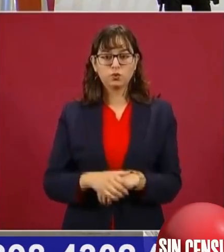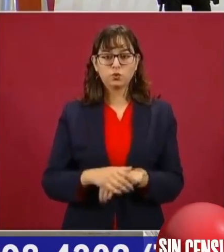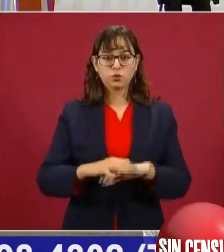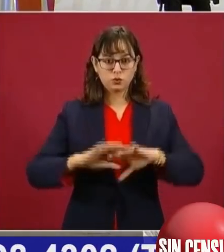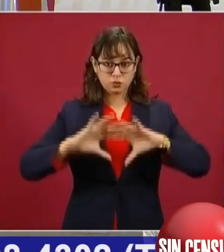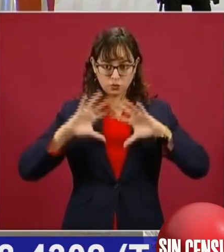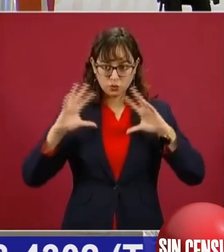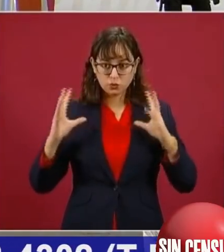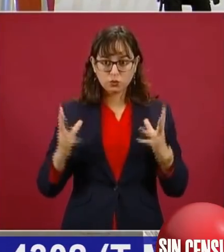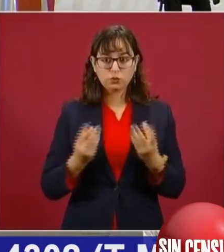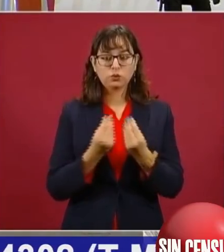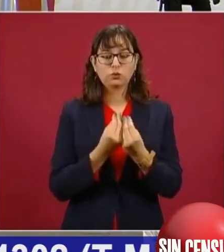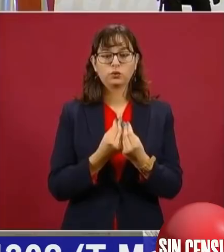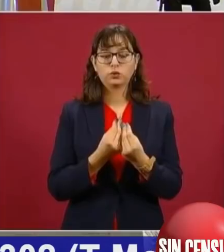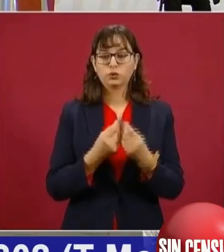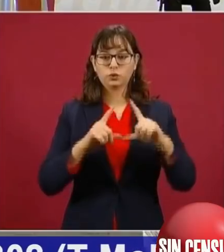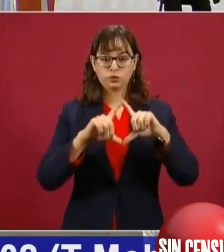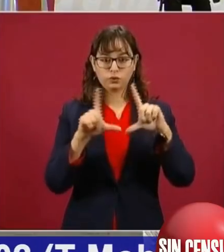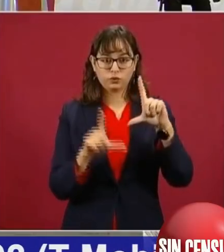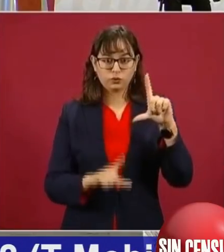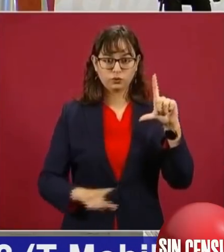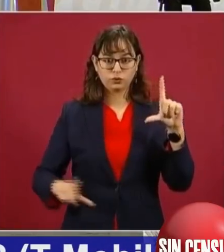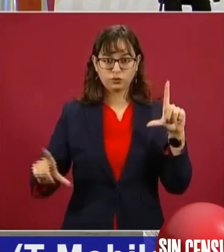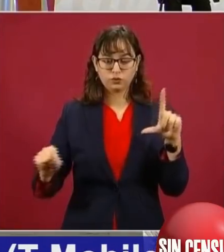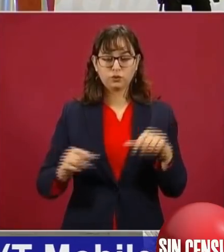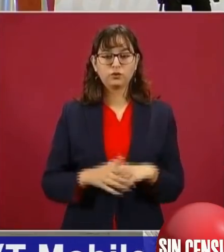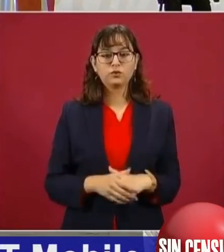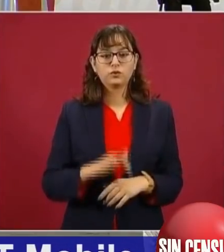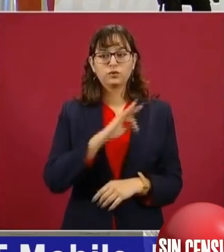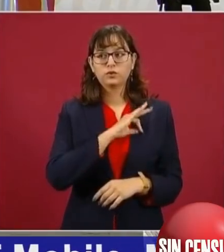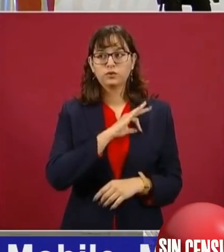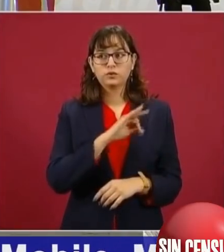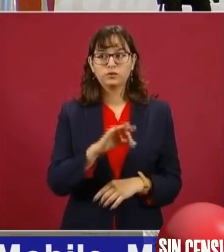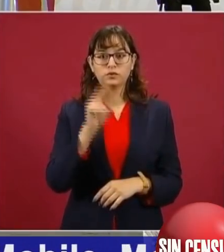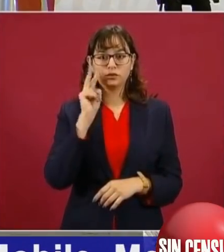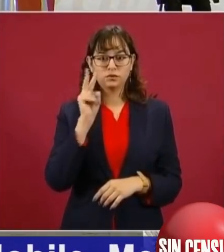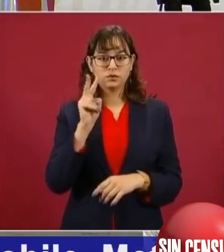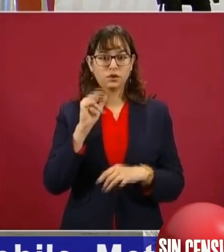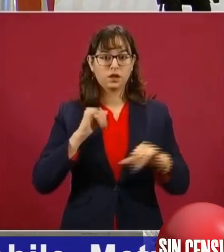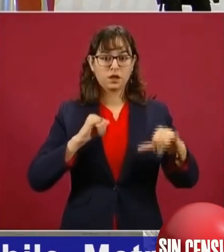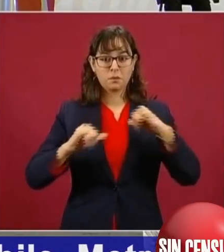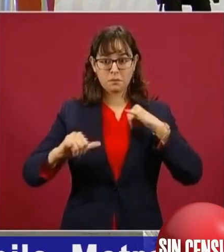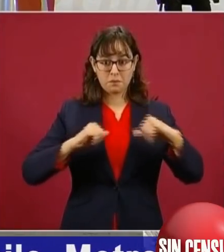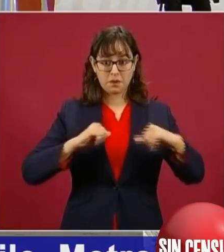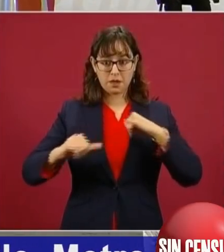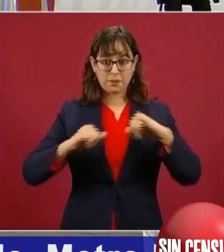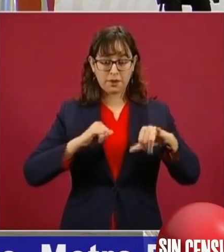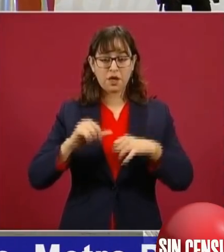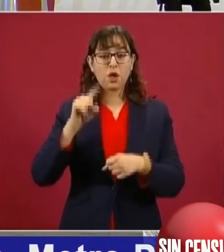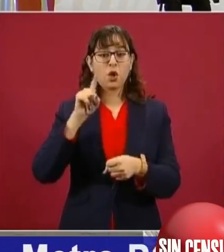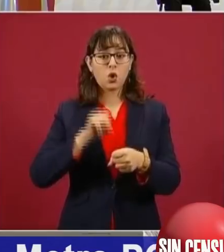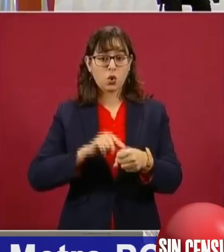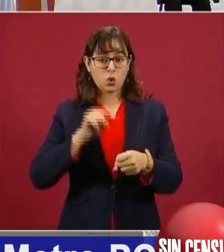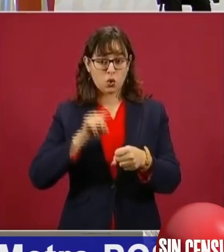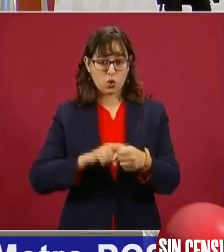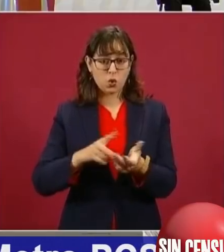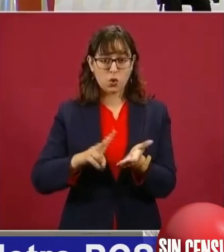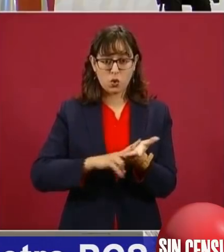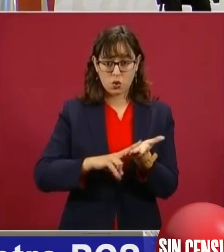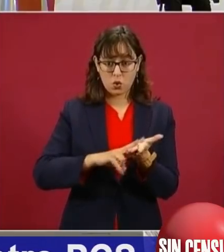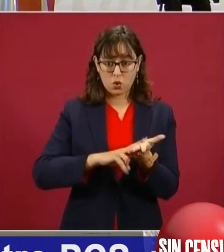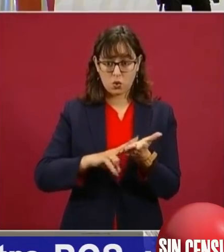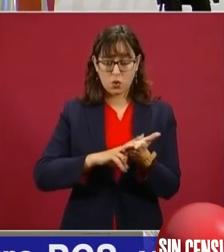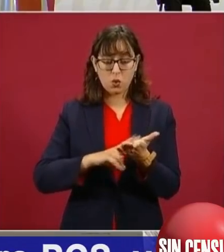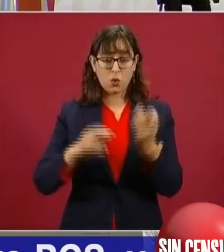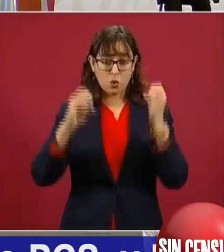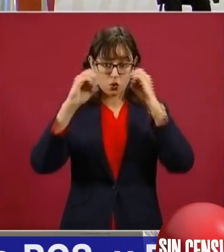general, que es la curva epidémica nacional. Empezamos con un mapa. En lo que vemos es, de acuerdo a las intensidades del color verde,